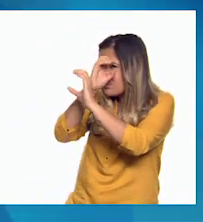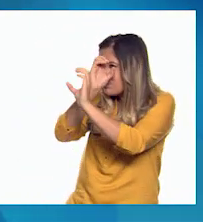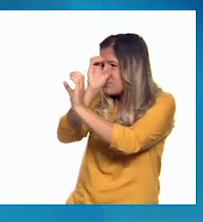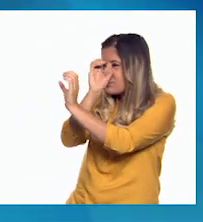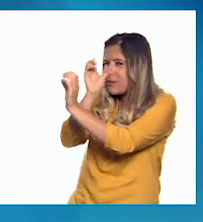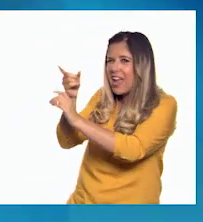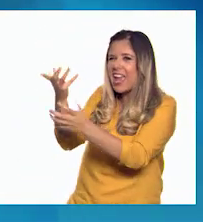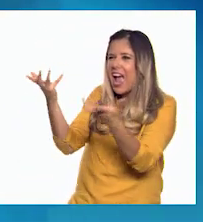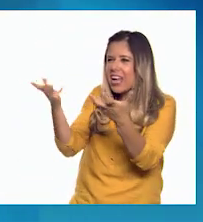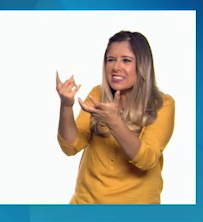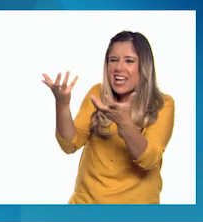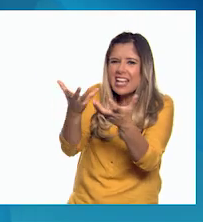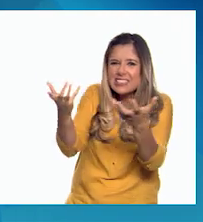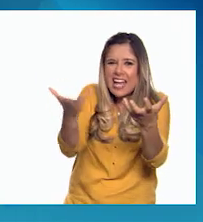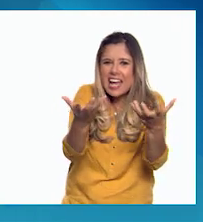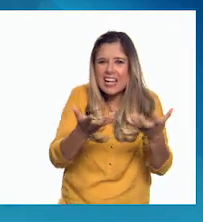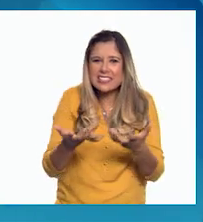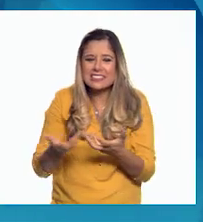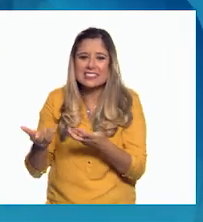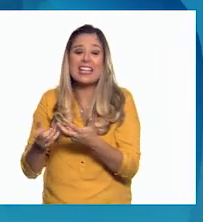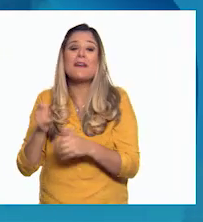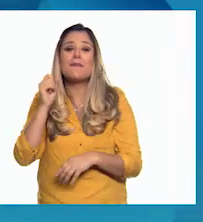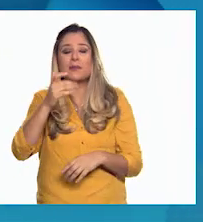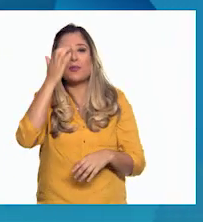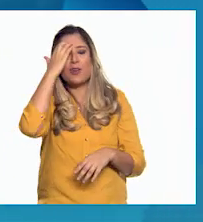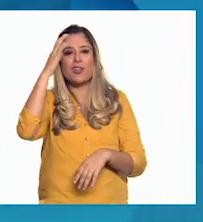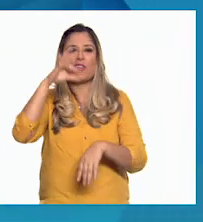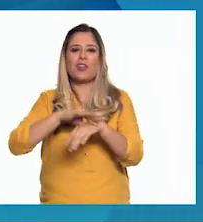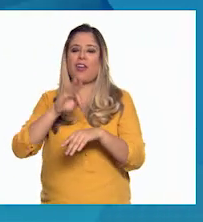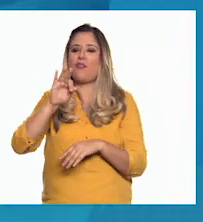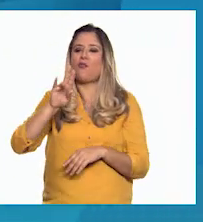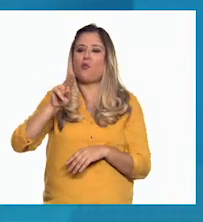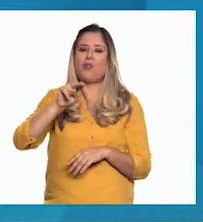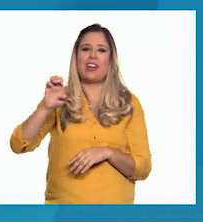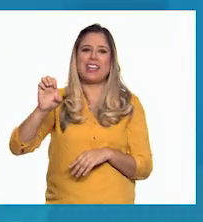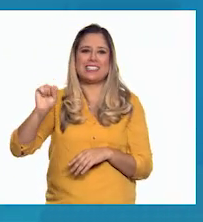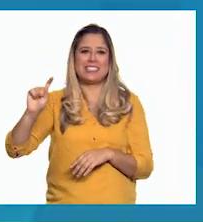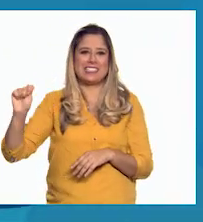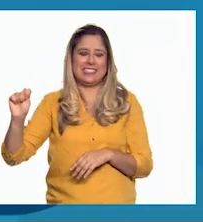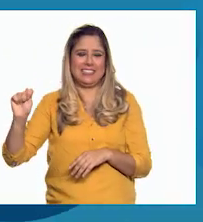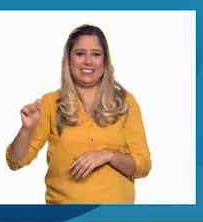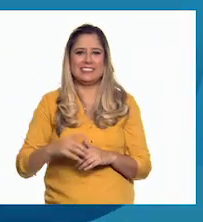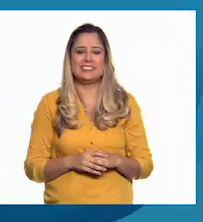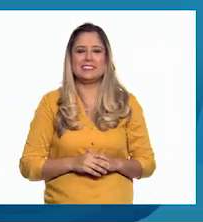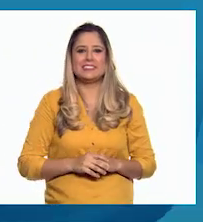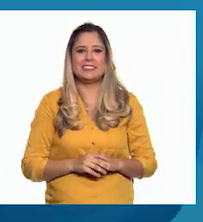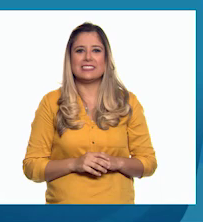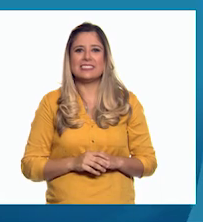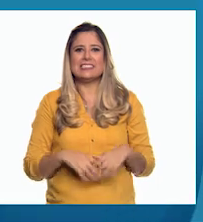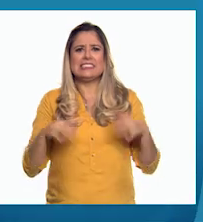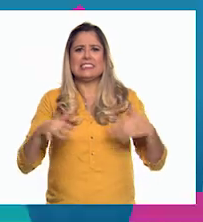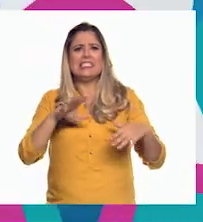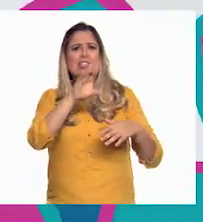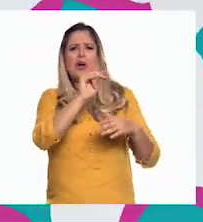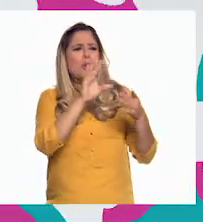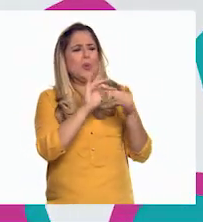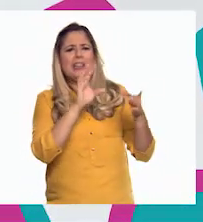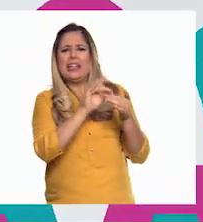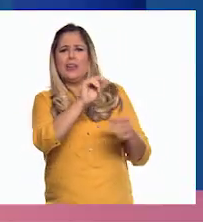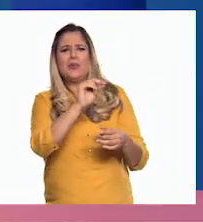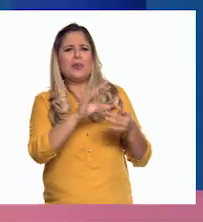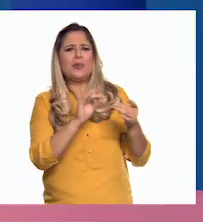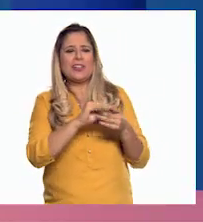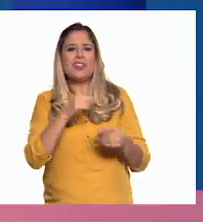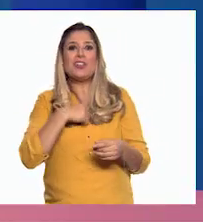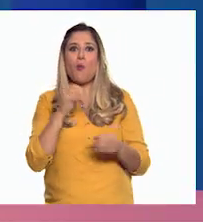hacen. Así es como conoce al doctor Funes. Ay, no, pero no lo cuente, maestra, no lo cuente. Es